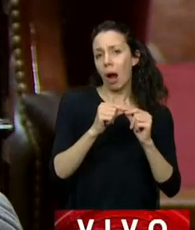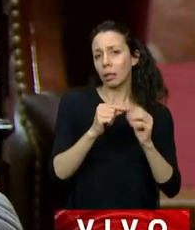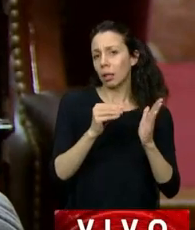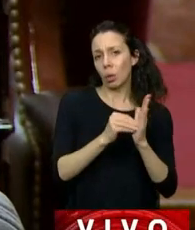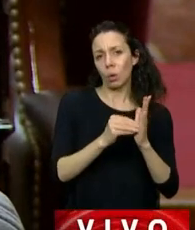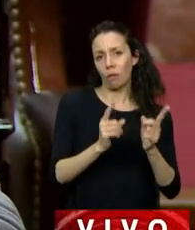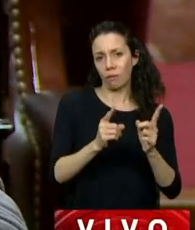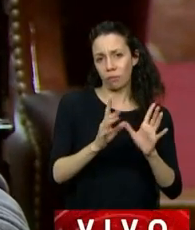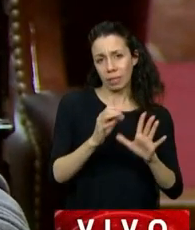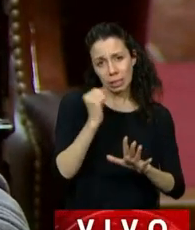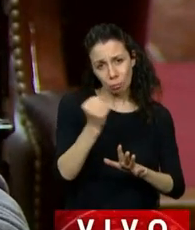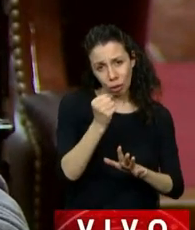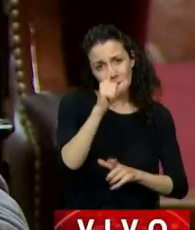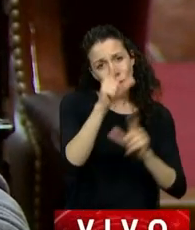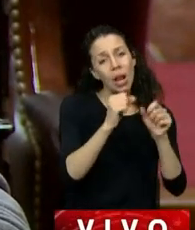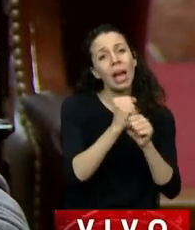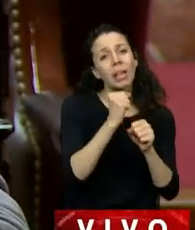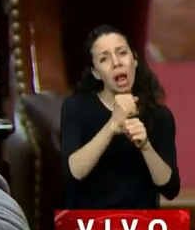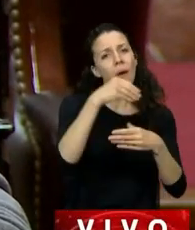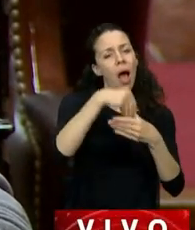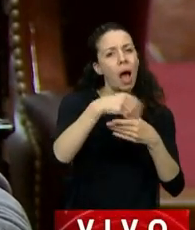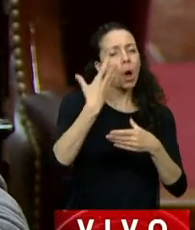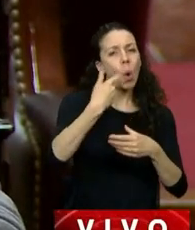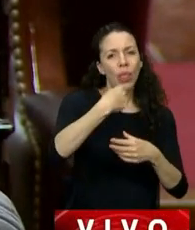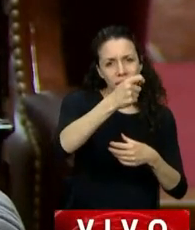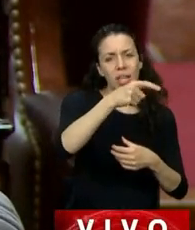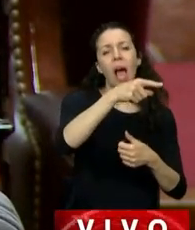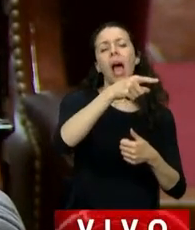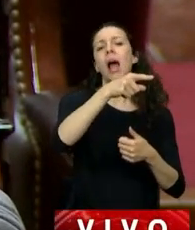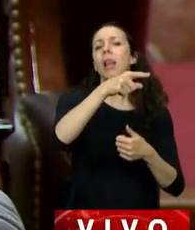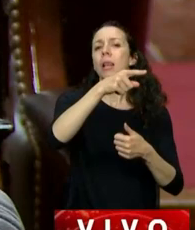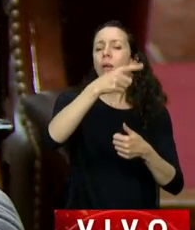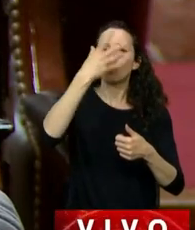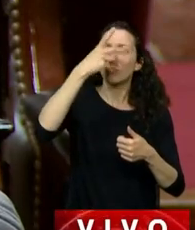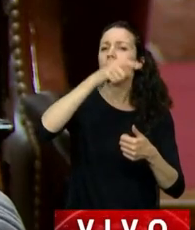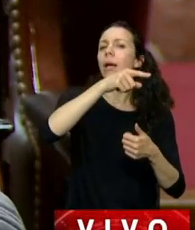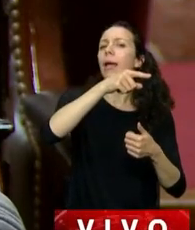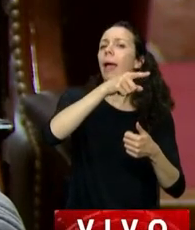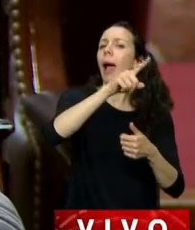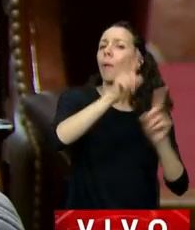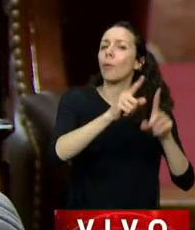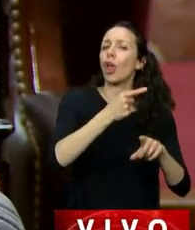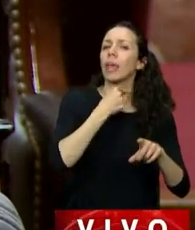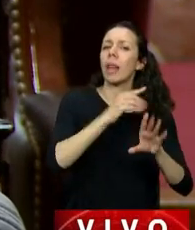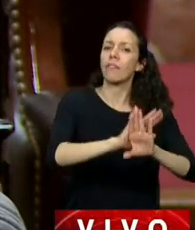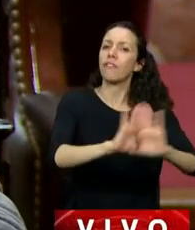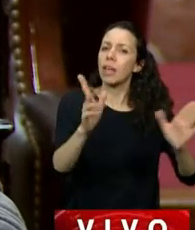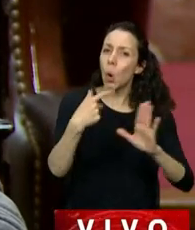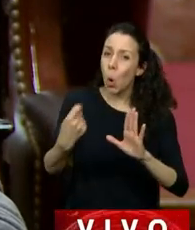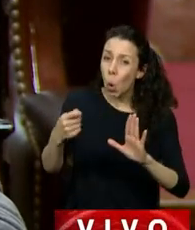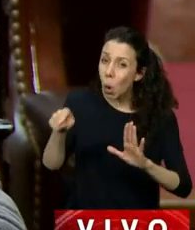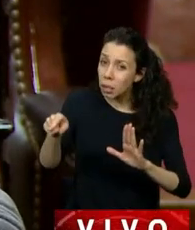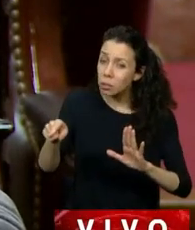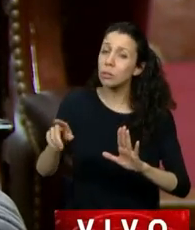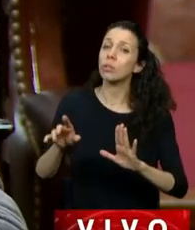cuenta los trabajadores y las trabajadoras judiciales en huelga, también quienes reclaman terminar con el lofer y para quienes quizás esta medida